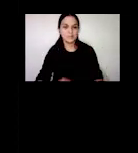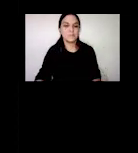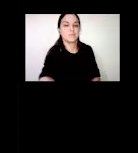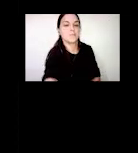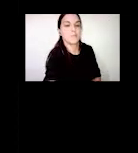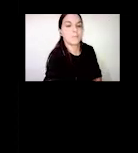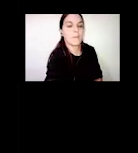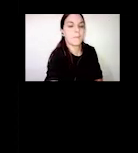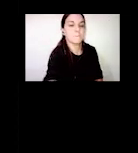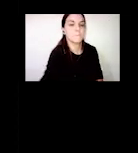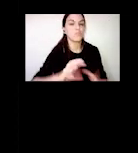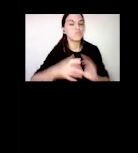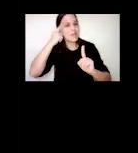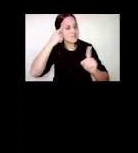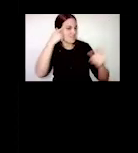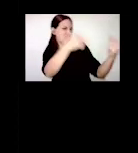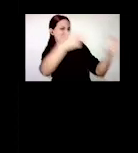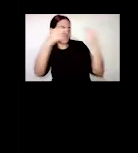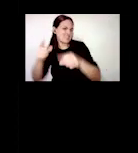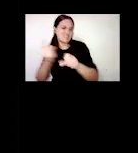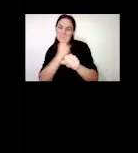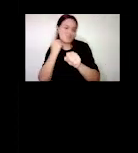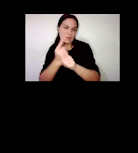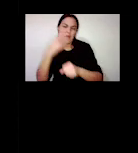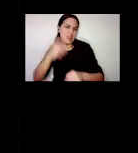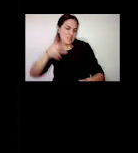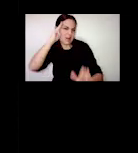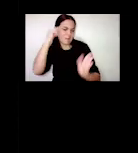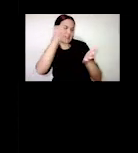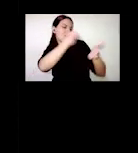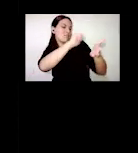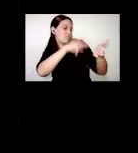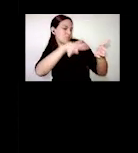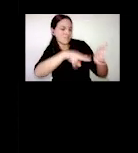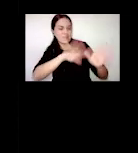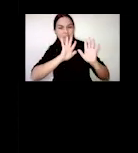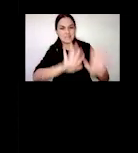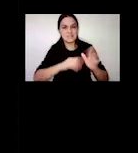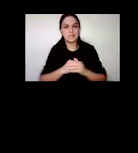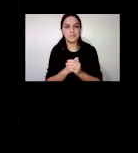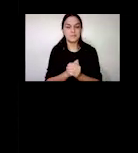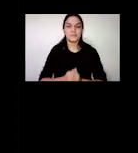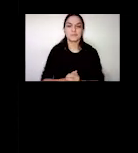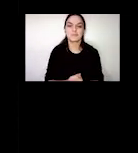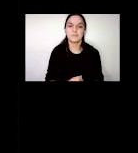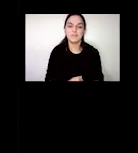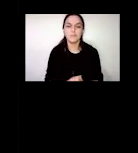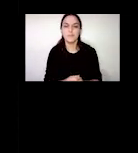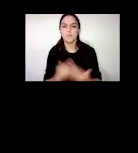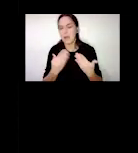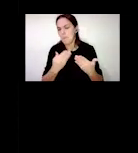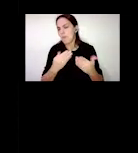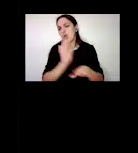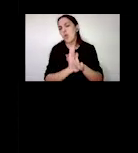una interpretación ni análoga ni extensiva, sobre todo ni para crear hechos imponibles ni para extender